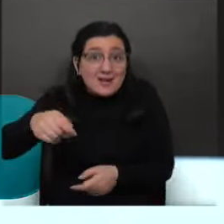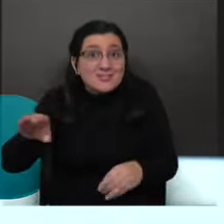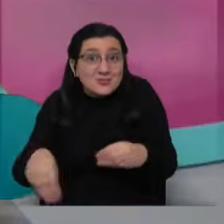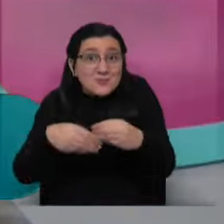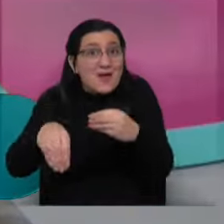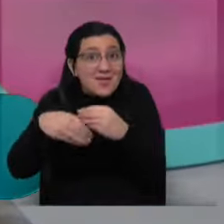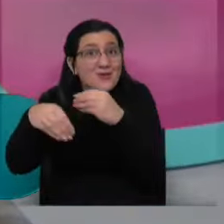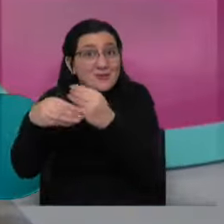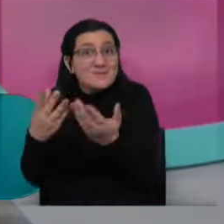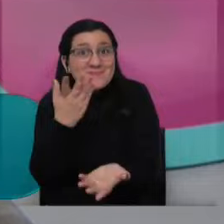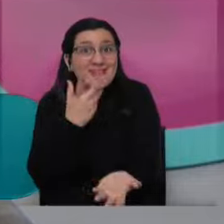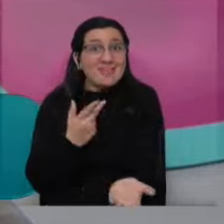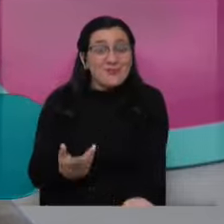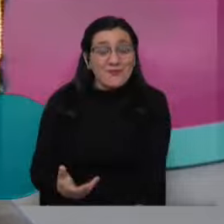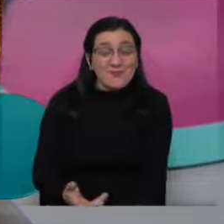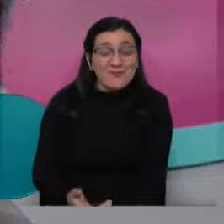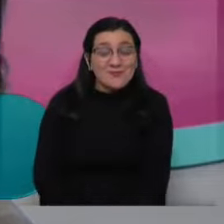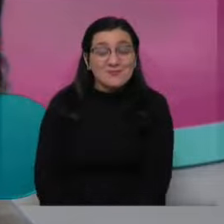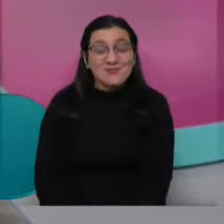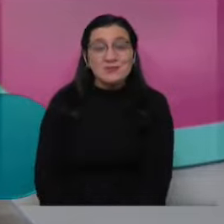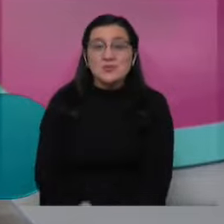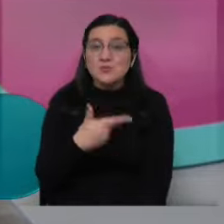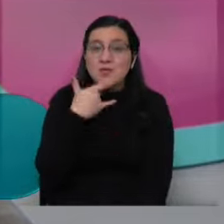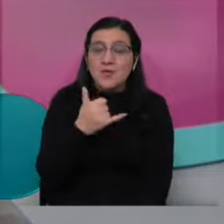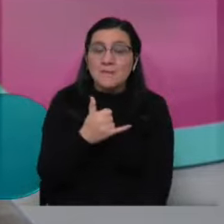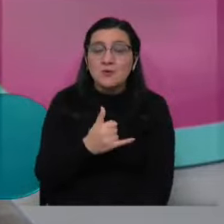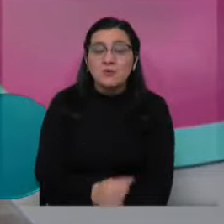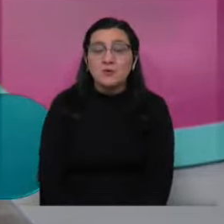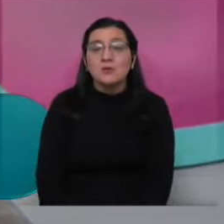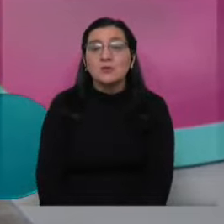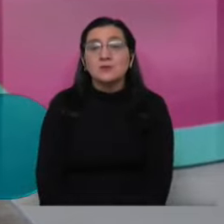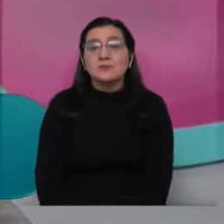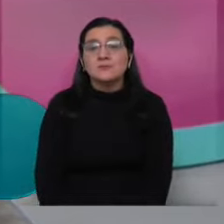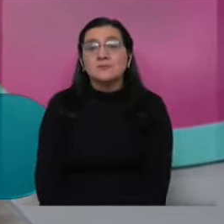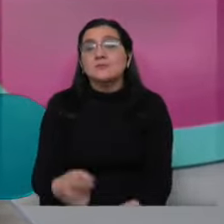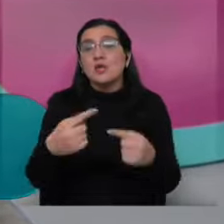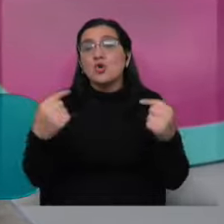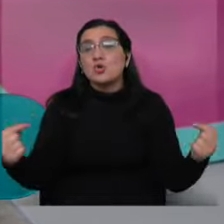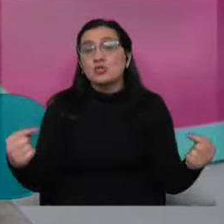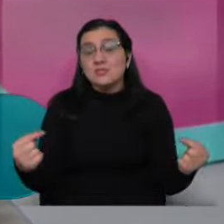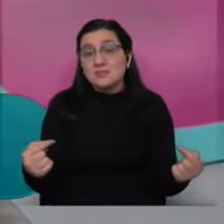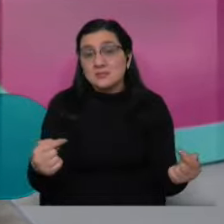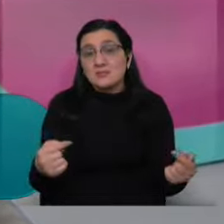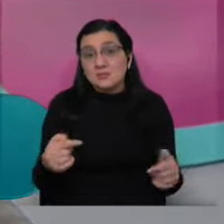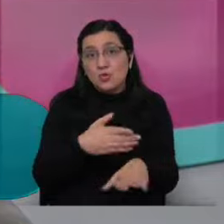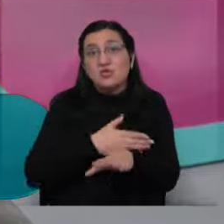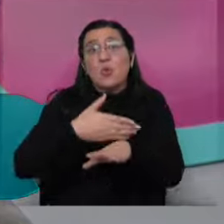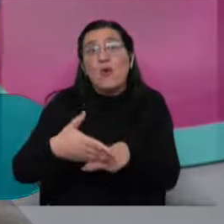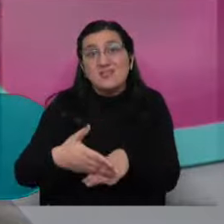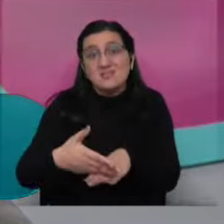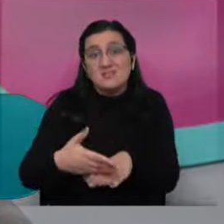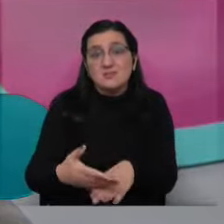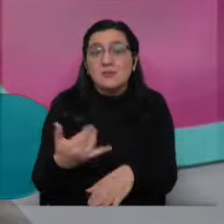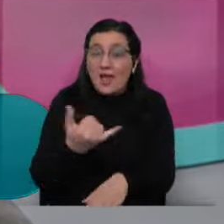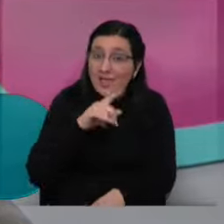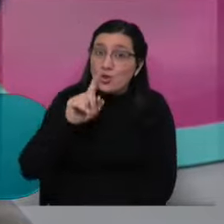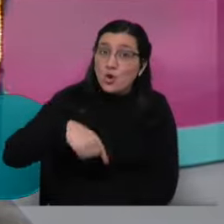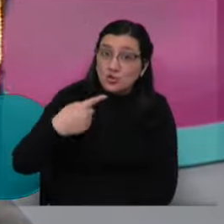Me encantó es tal cual el el un ejemplo práctico en los hechos de de cosas que que suceden Pero hay otras